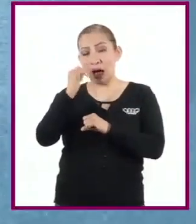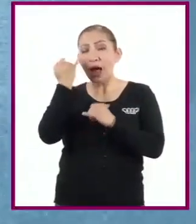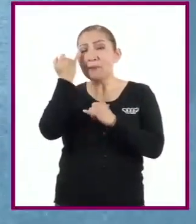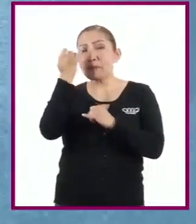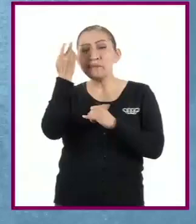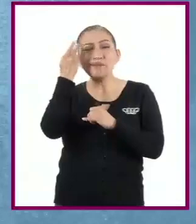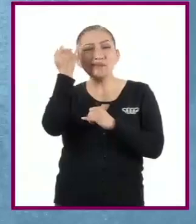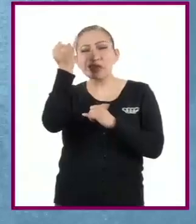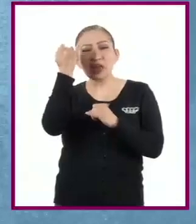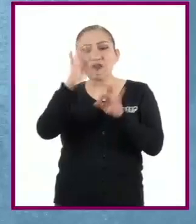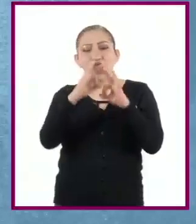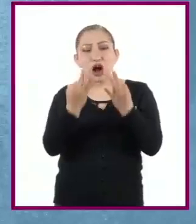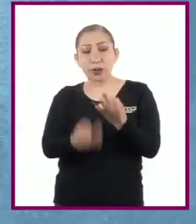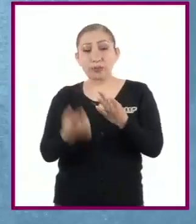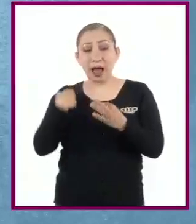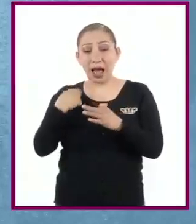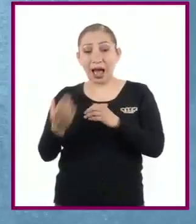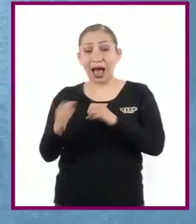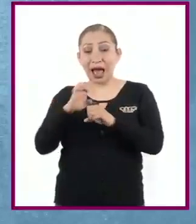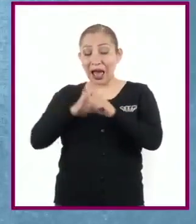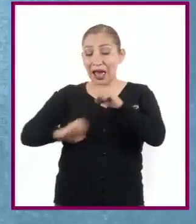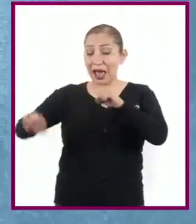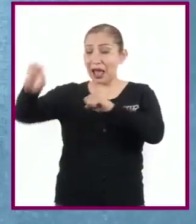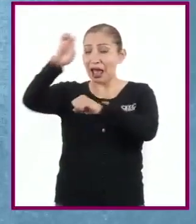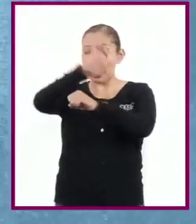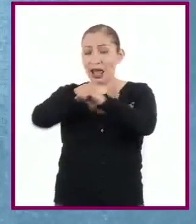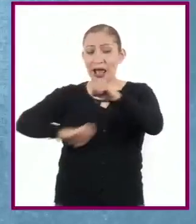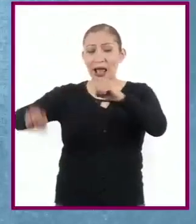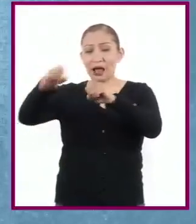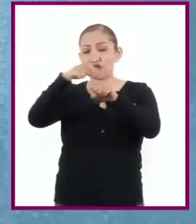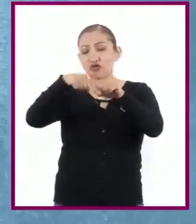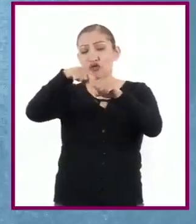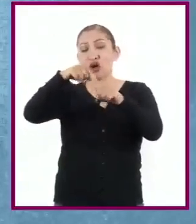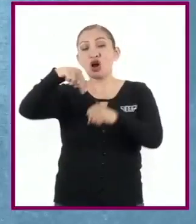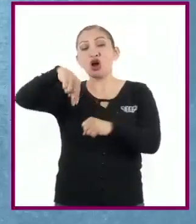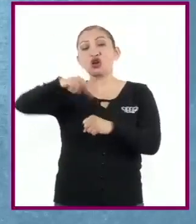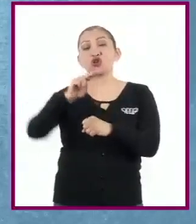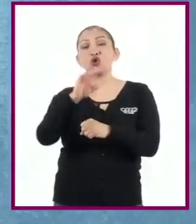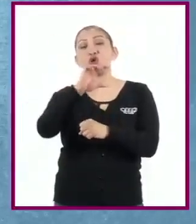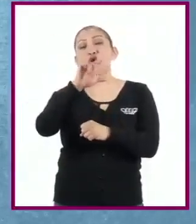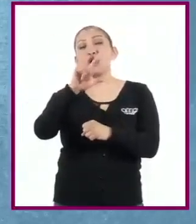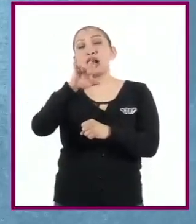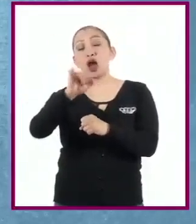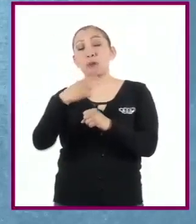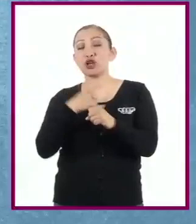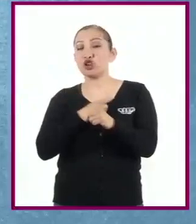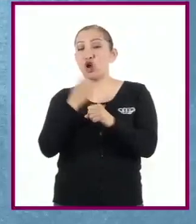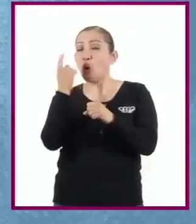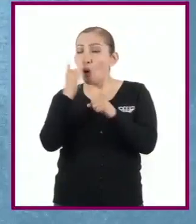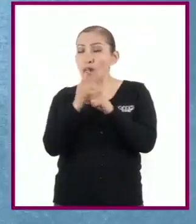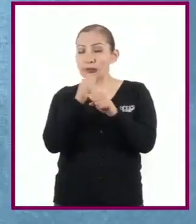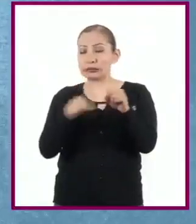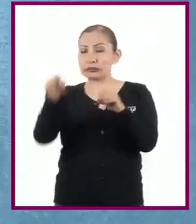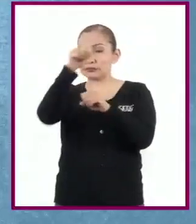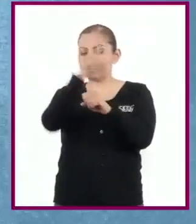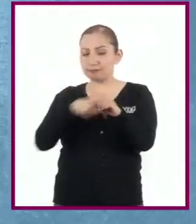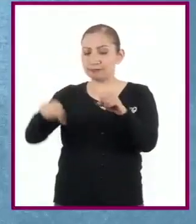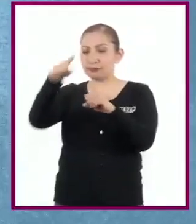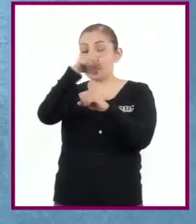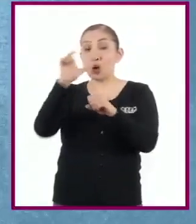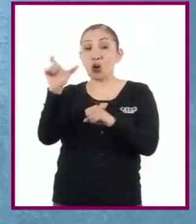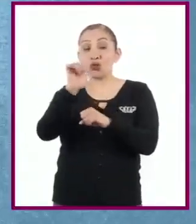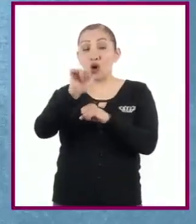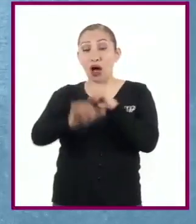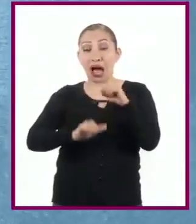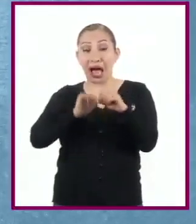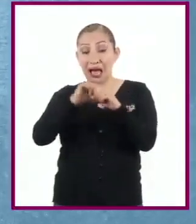cual el electrón giraba en órbitas circulares concéntricas alrededor del núcleo, pero solo en órbitas específicas. Cuando un